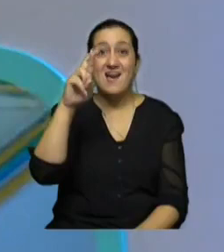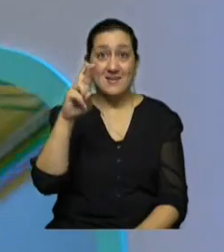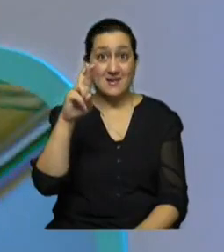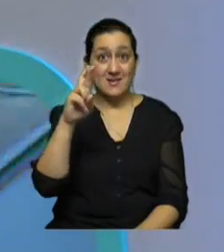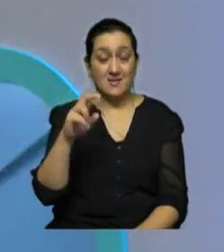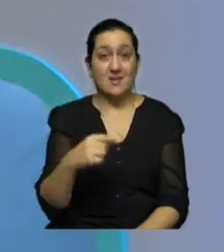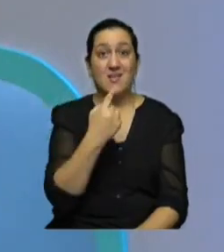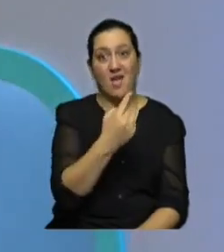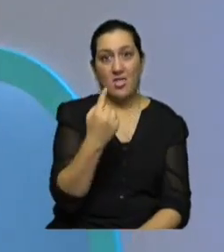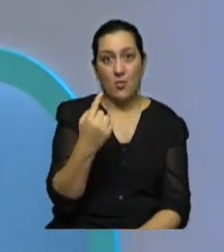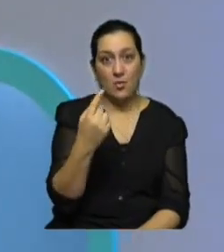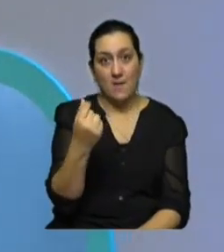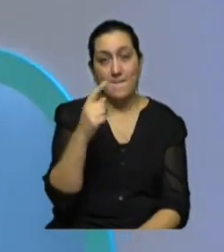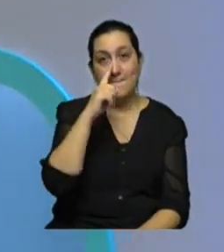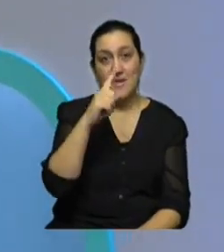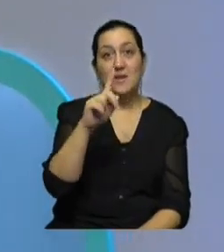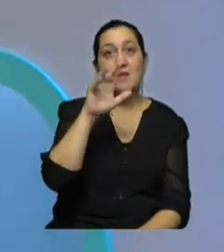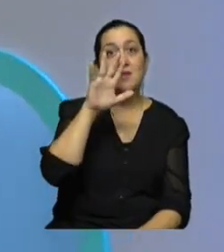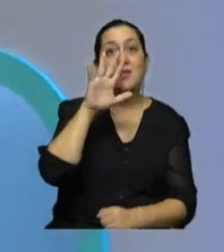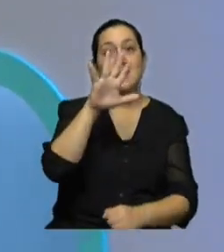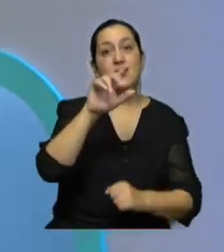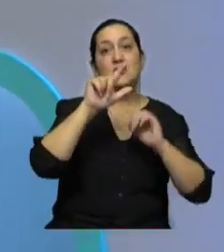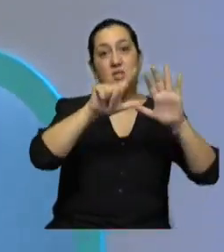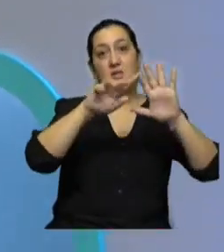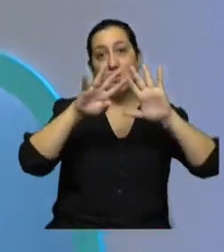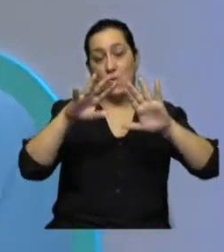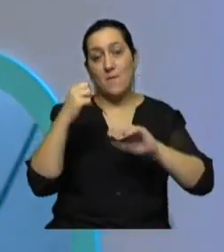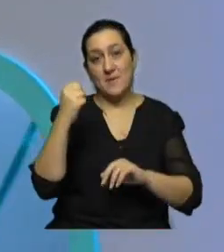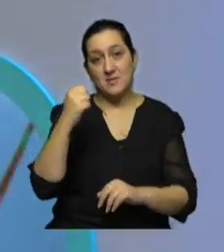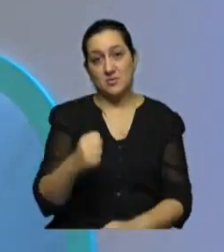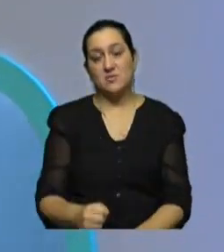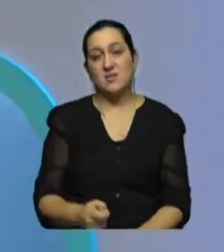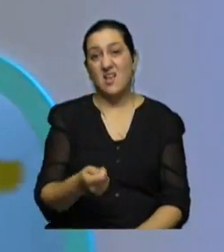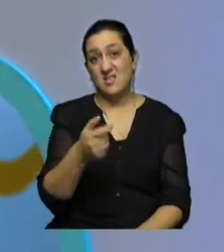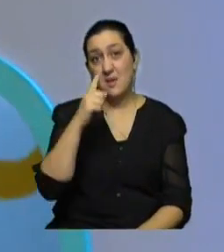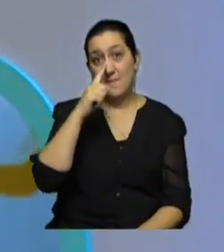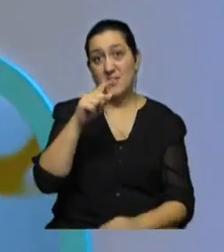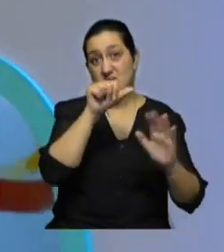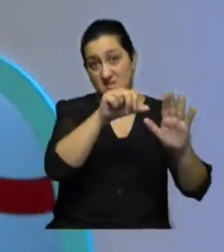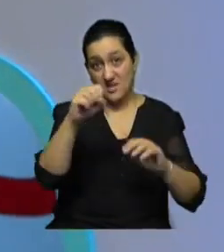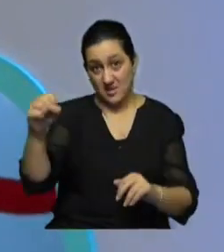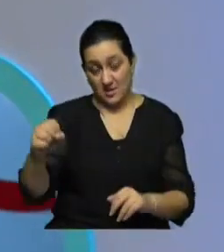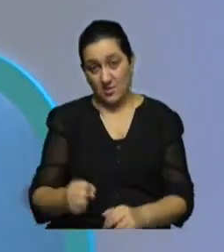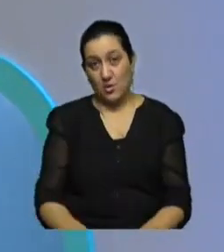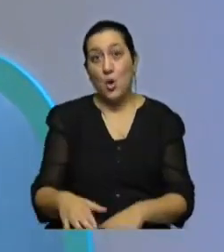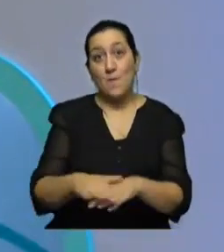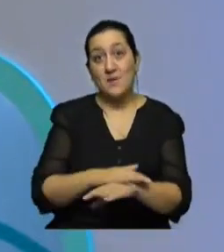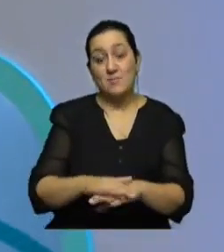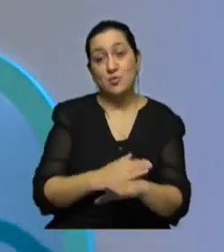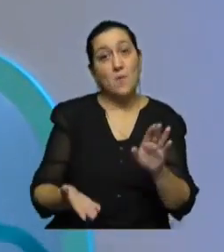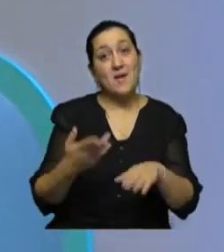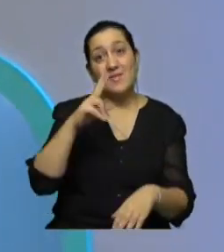unidad reajustable es de 1.579 pesos, o sea, 1.600, ponele. O sea que lo mínimo serían 3.000 y pico de